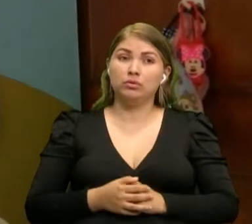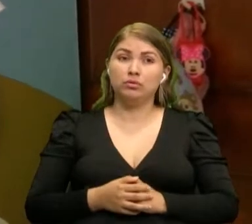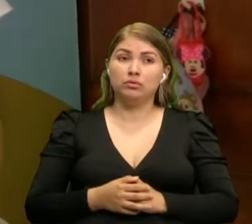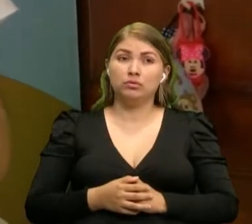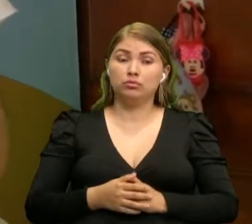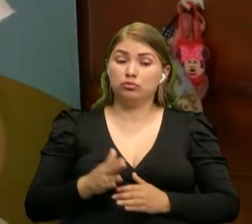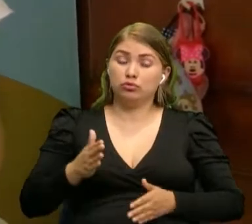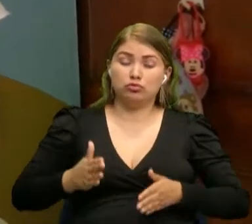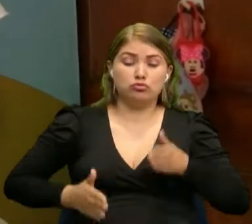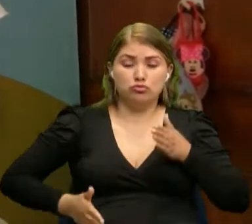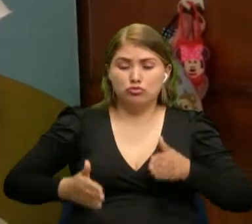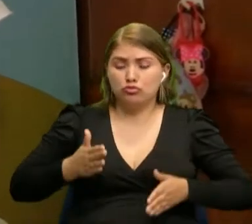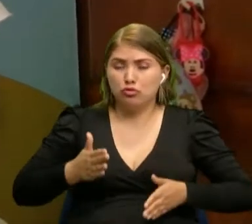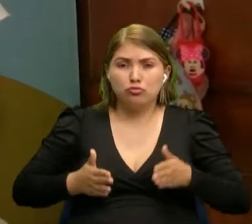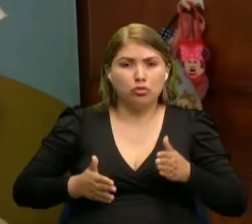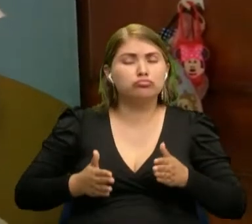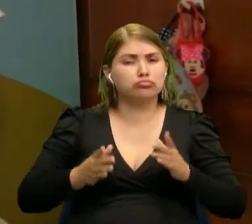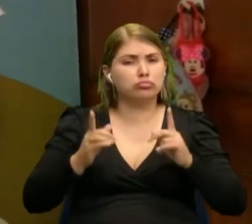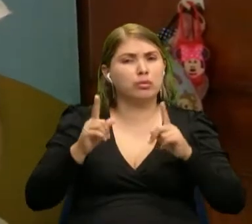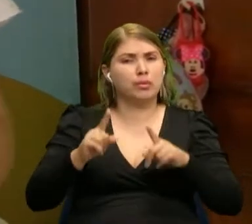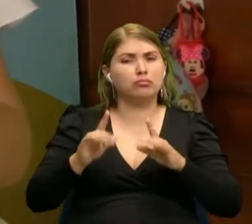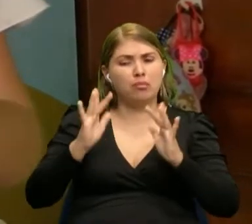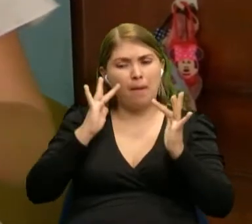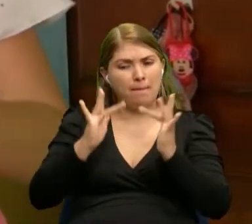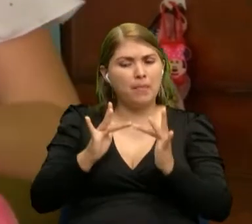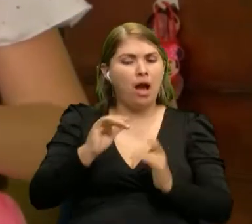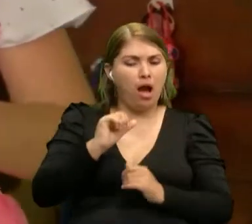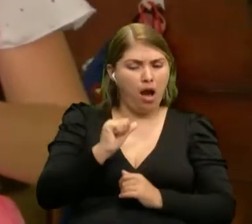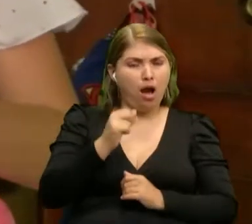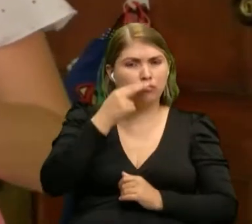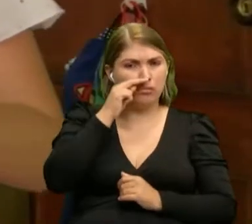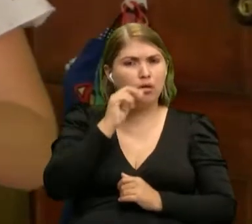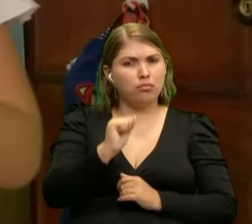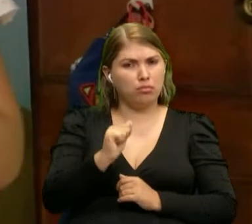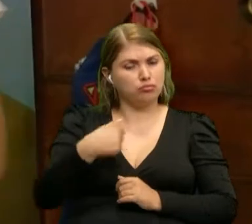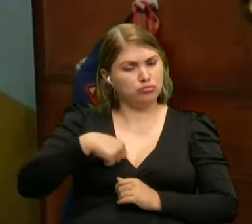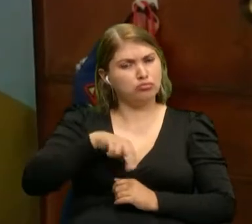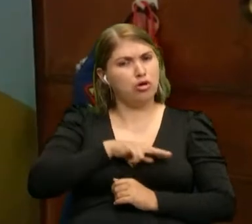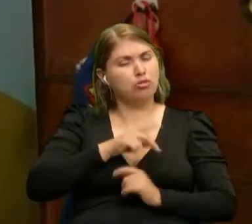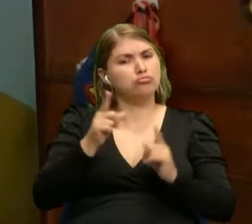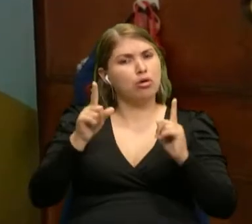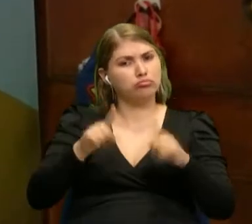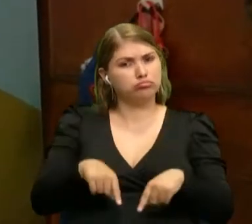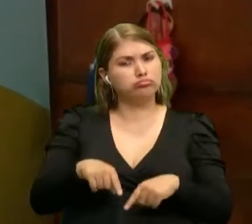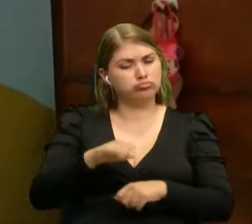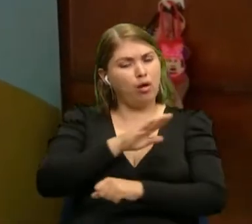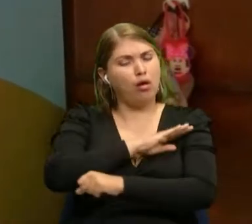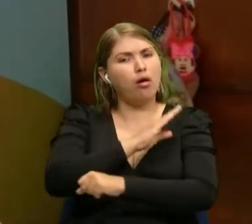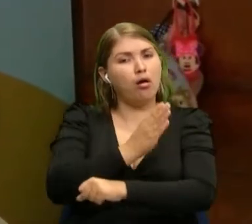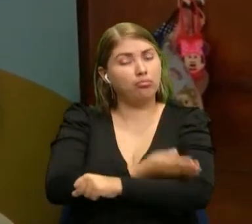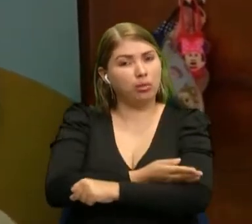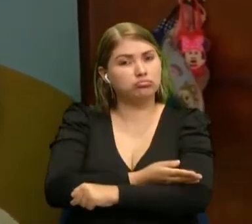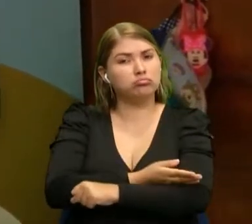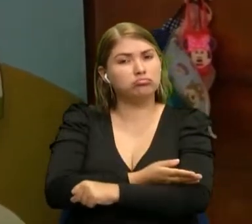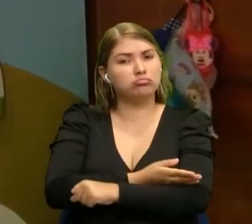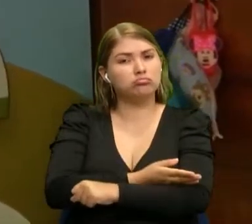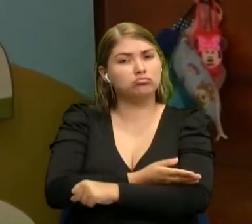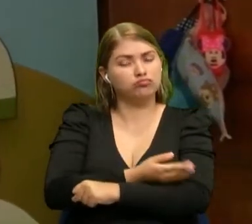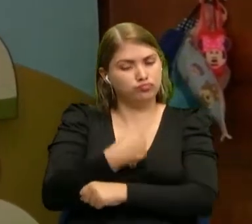pero la robótica también es de niñas porque nosotras también tenemos esa capacidad,